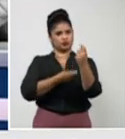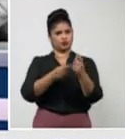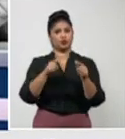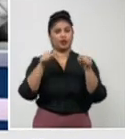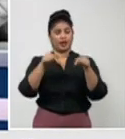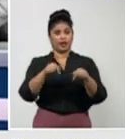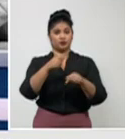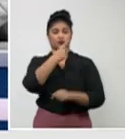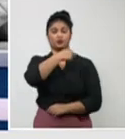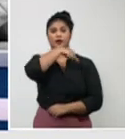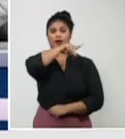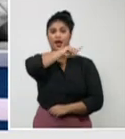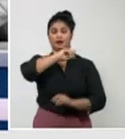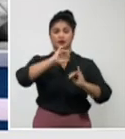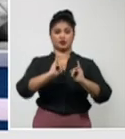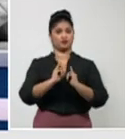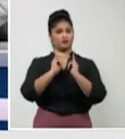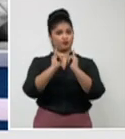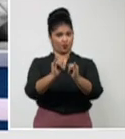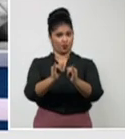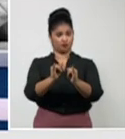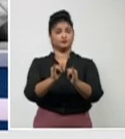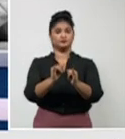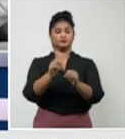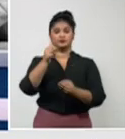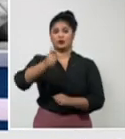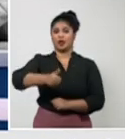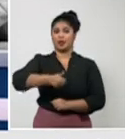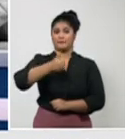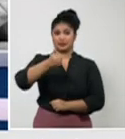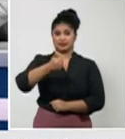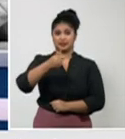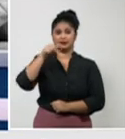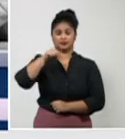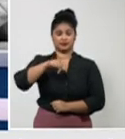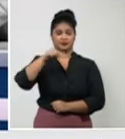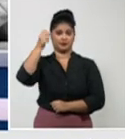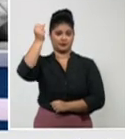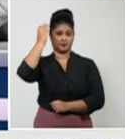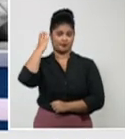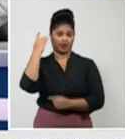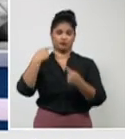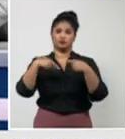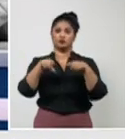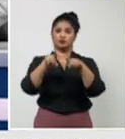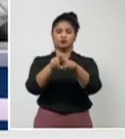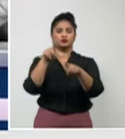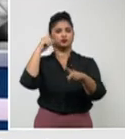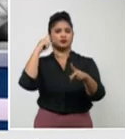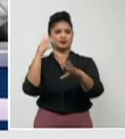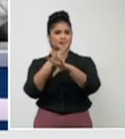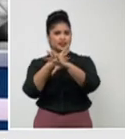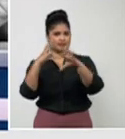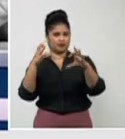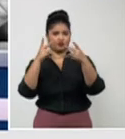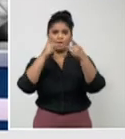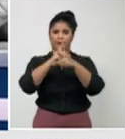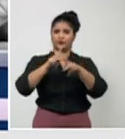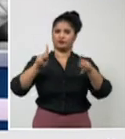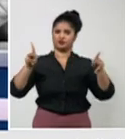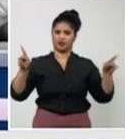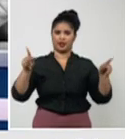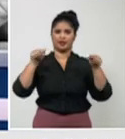fue presentada en el encuentro del presidente cubano con los científicos y expertos en el enfrentamiento a la COVID-19. En